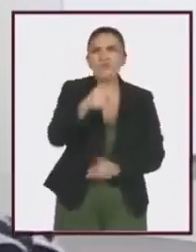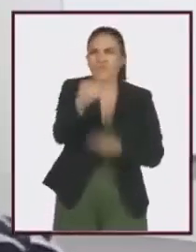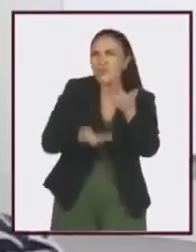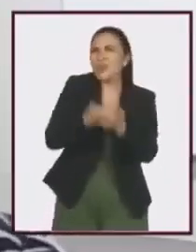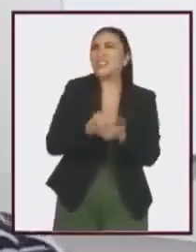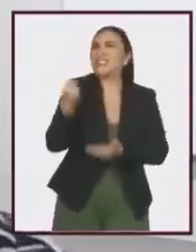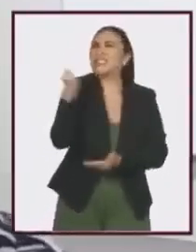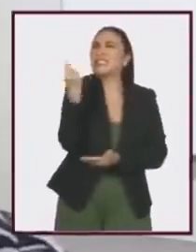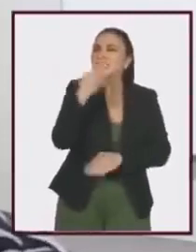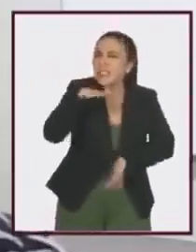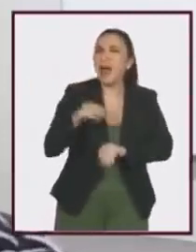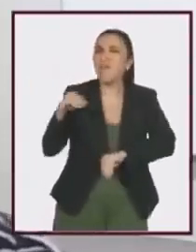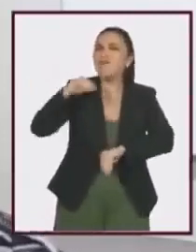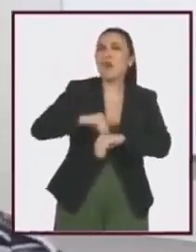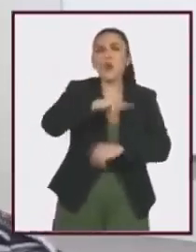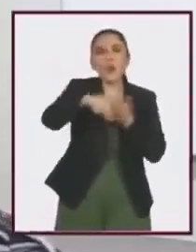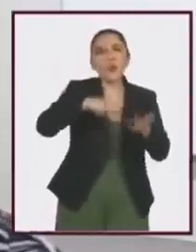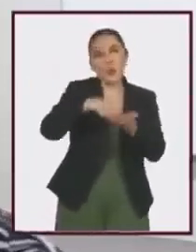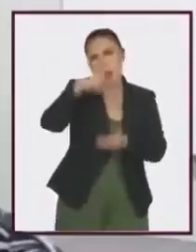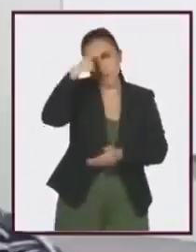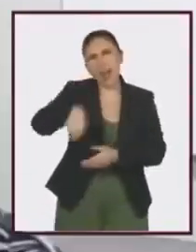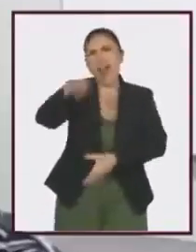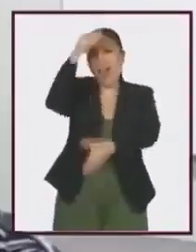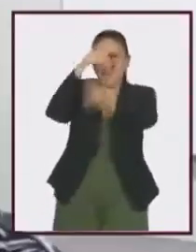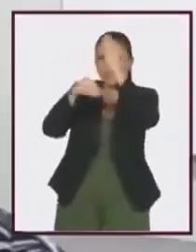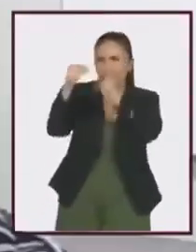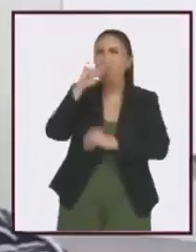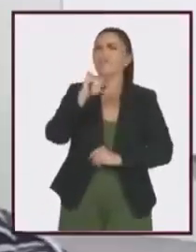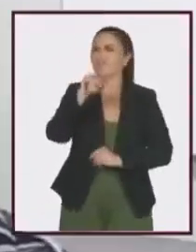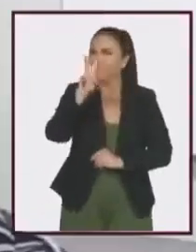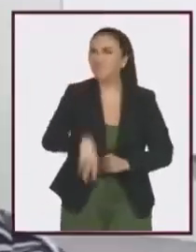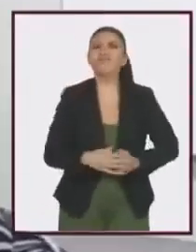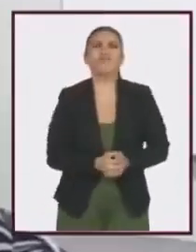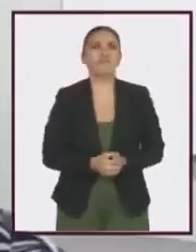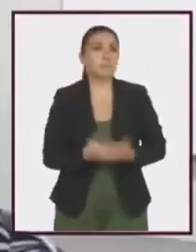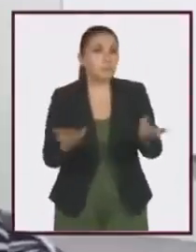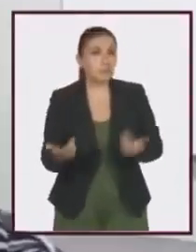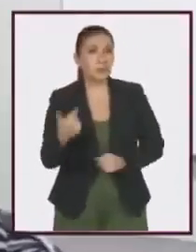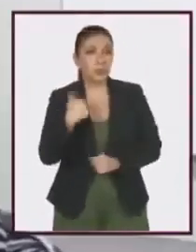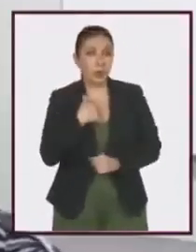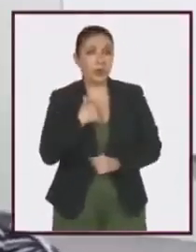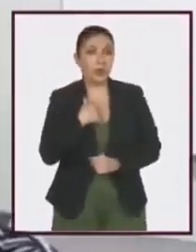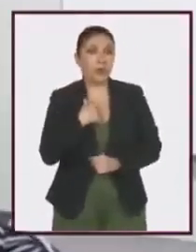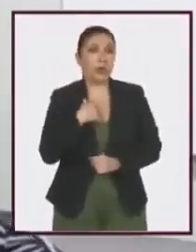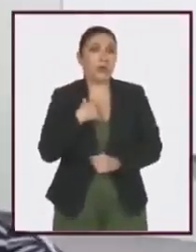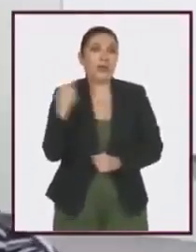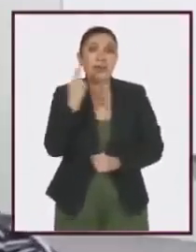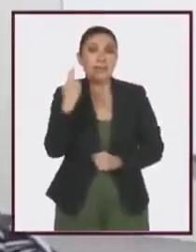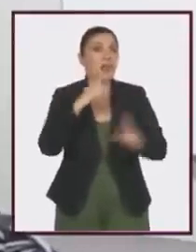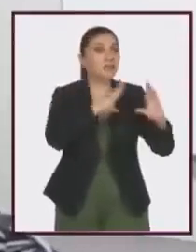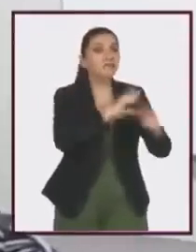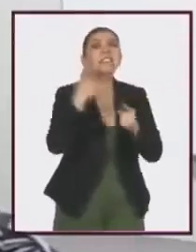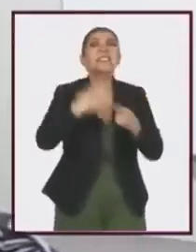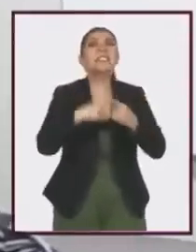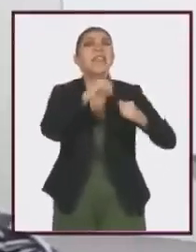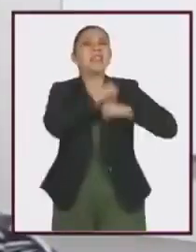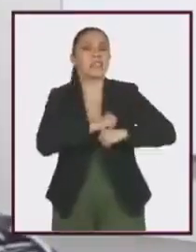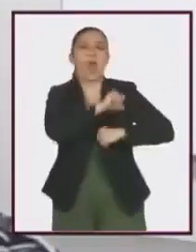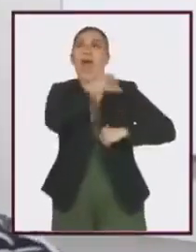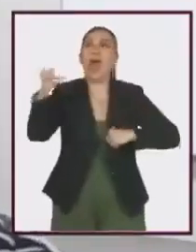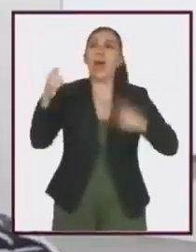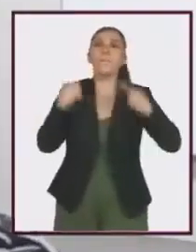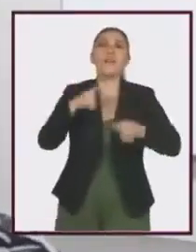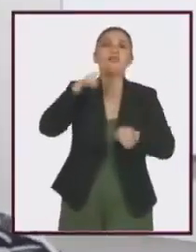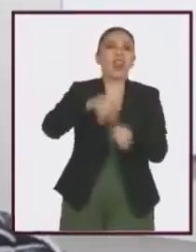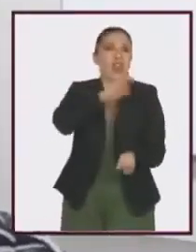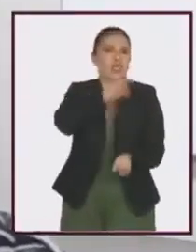de tener espacios de formación, y yo lo que dados por especialistas. Y yo lo que les digo